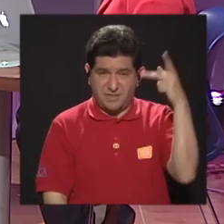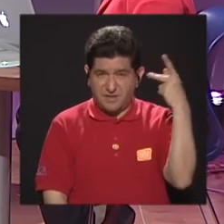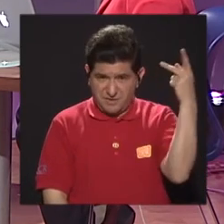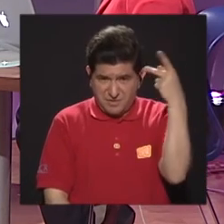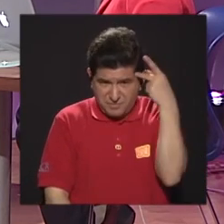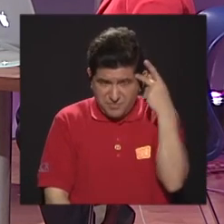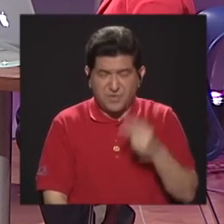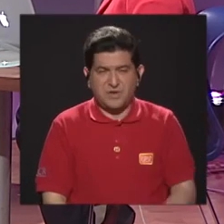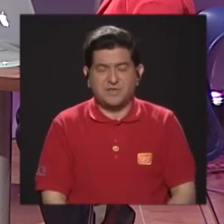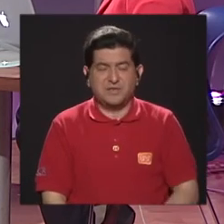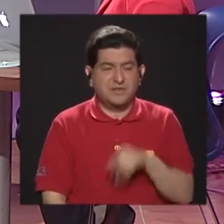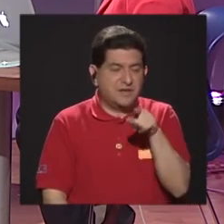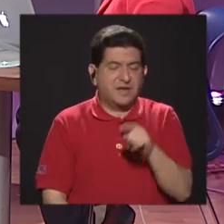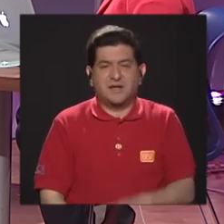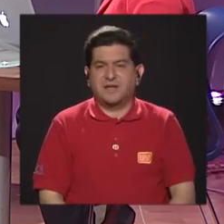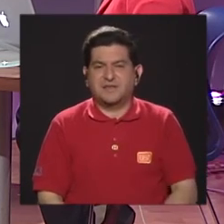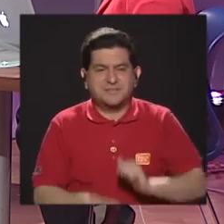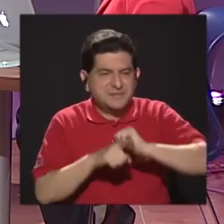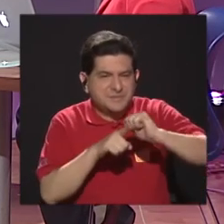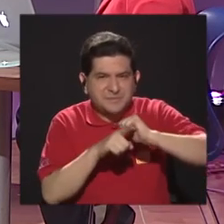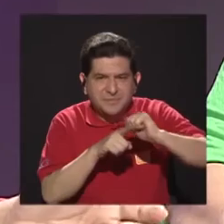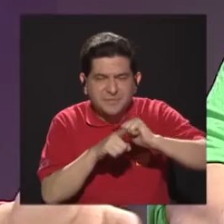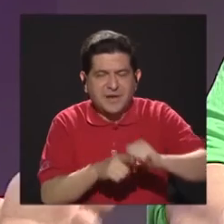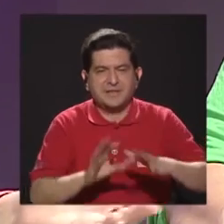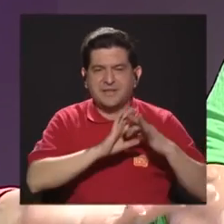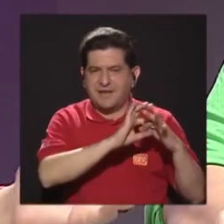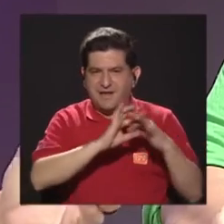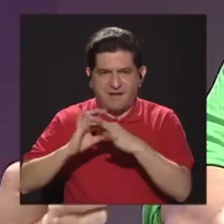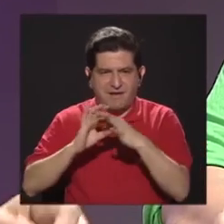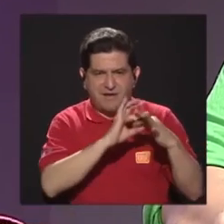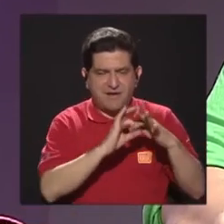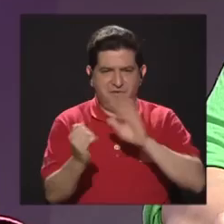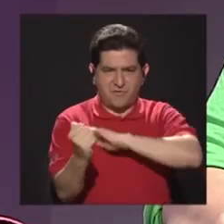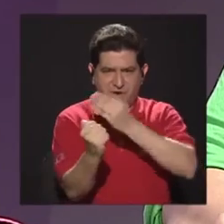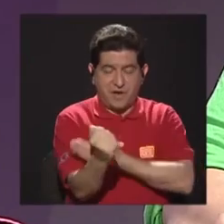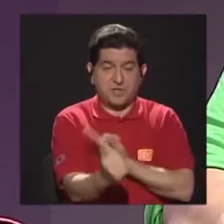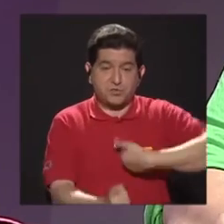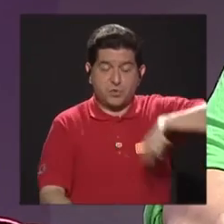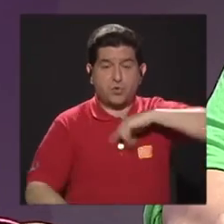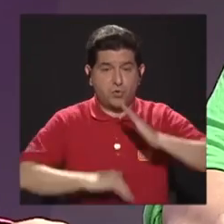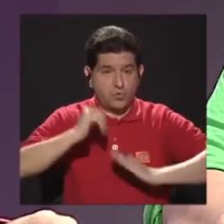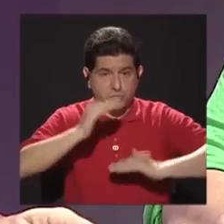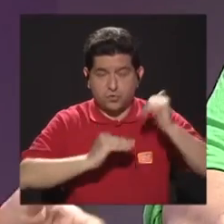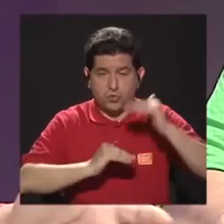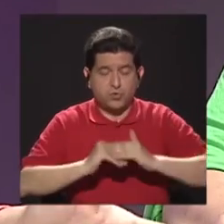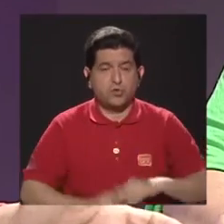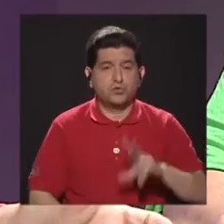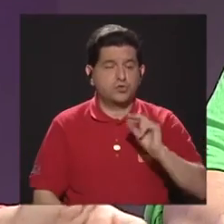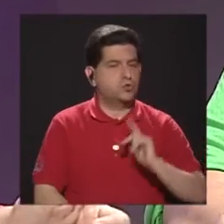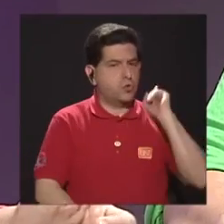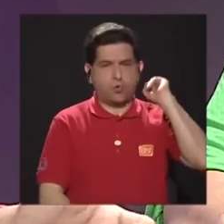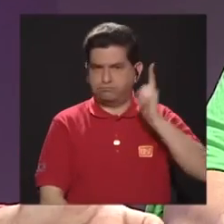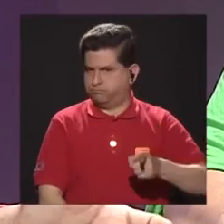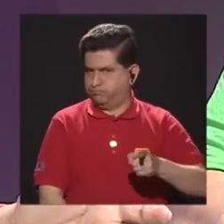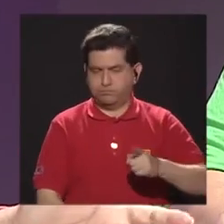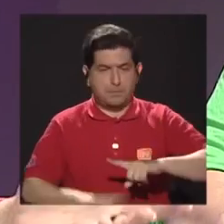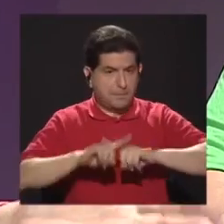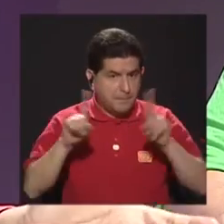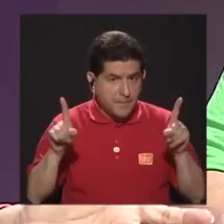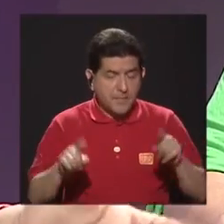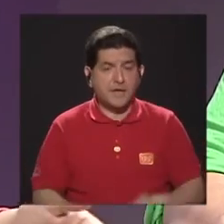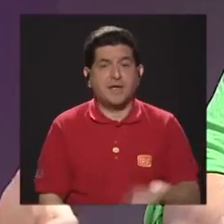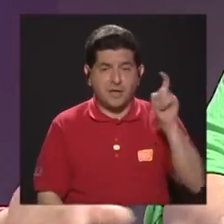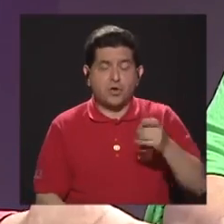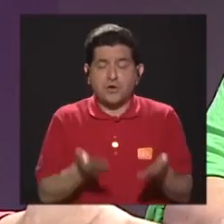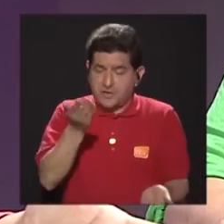pues exactamente es el ejercicio de relaciones de poder que nosotras pues tratamos de construir, que no sean relaciones de poder de imposición, pero efectivamente hay que